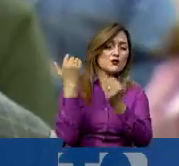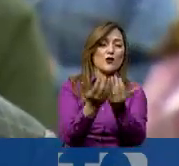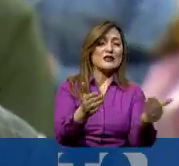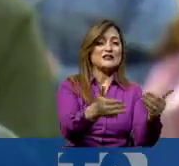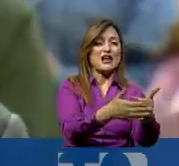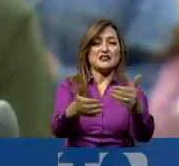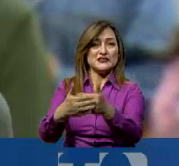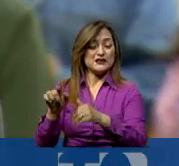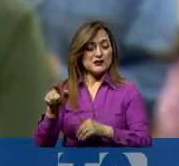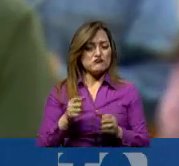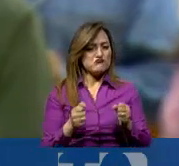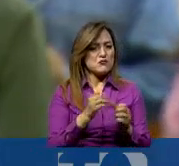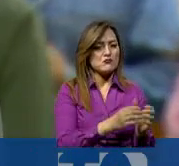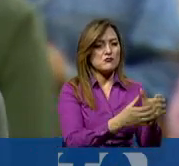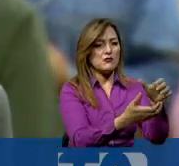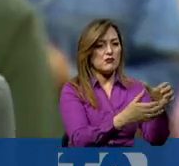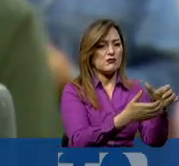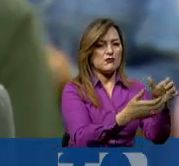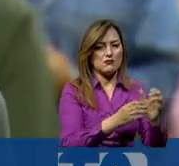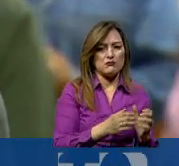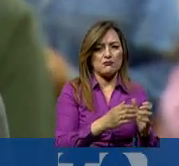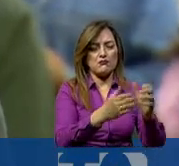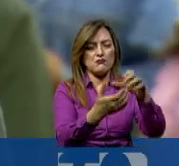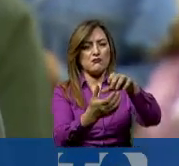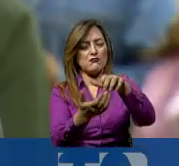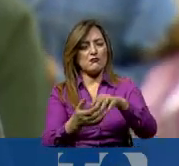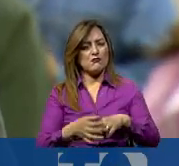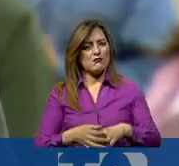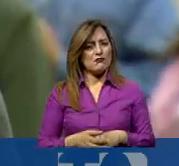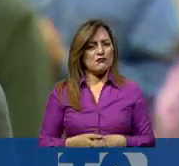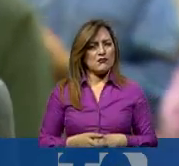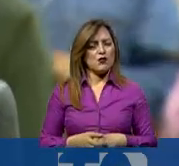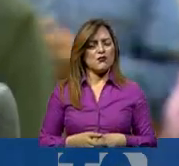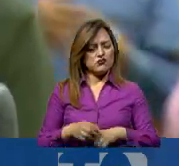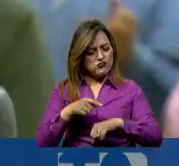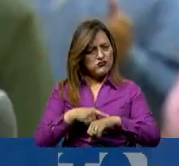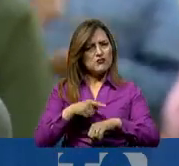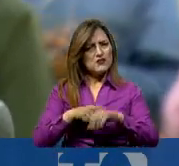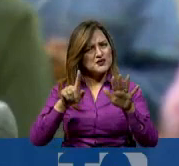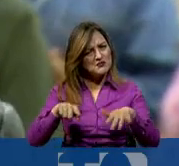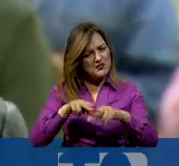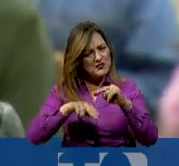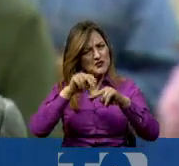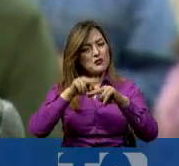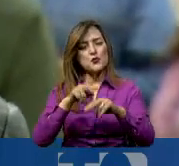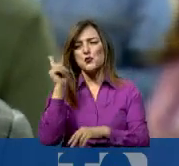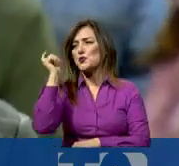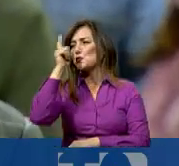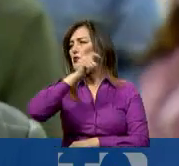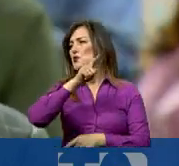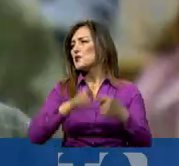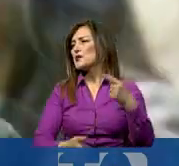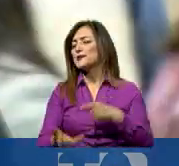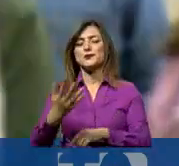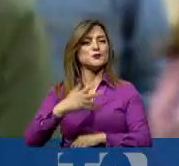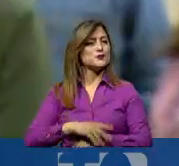está muy ajustada en tiempos para que evidentemente tengamos de aquí en 6 meses o 8 meses donde disponer adecuadamente